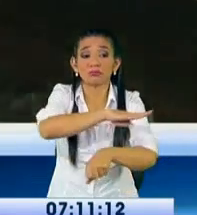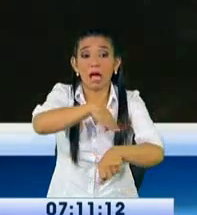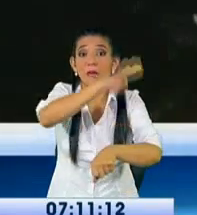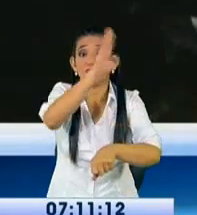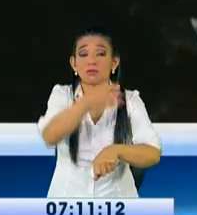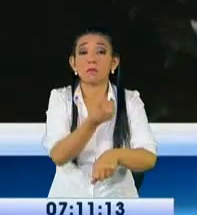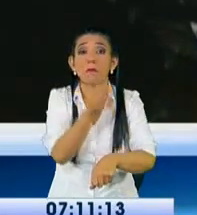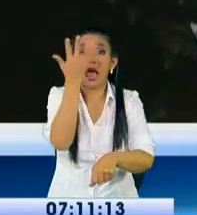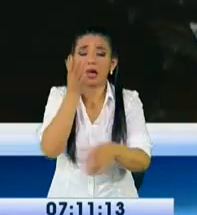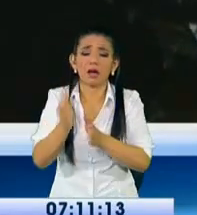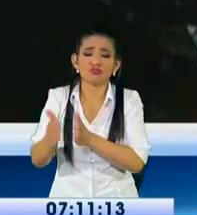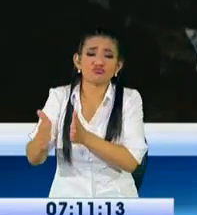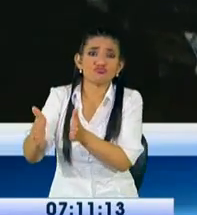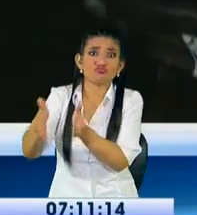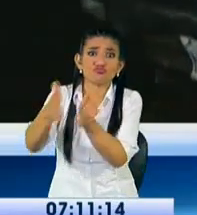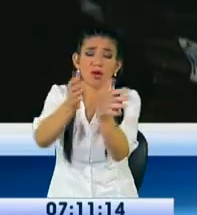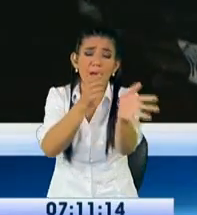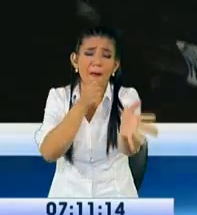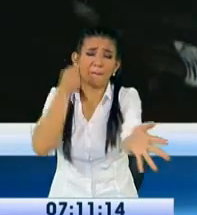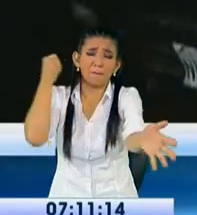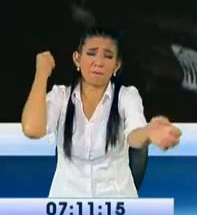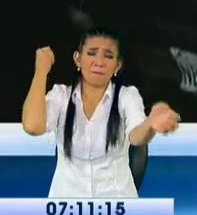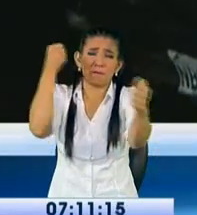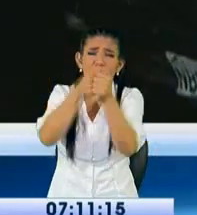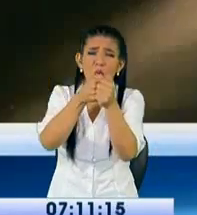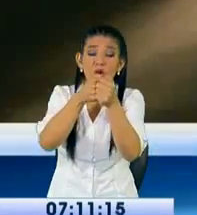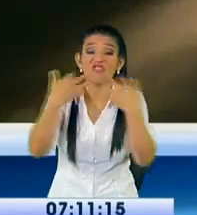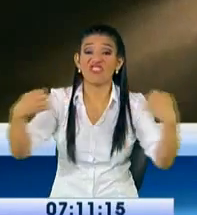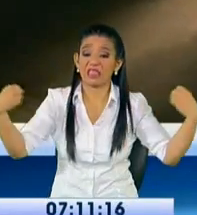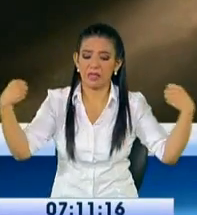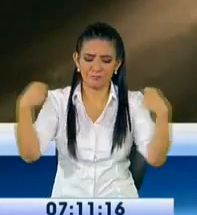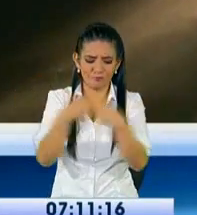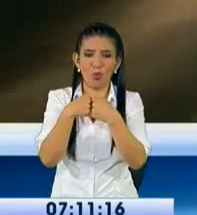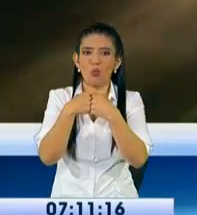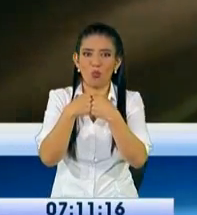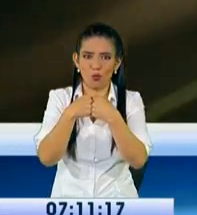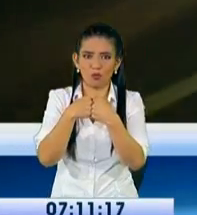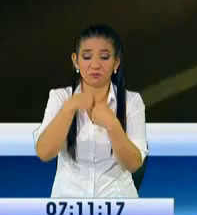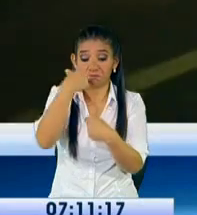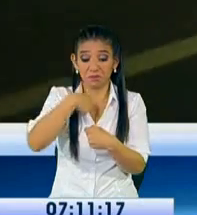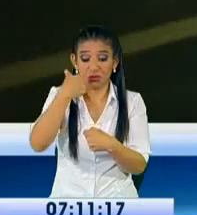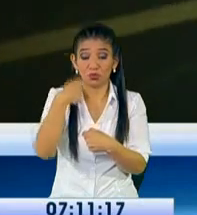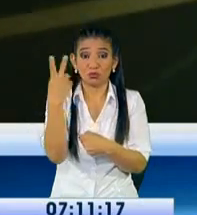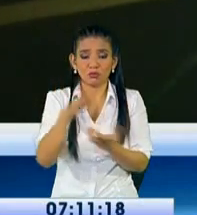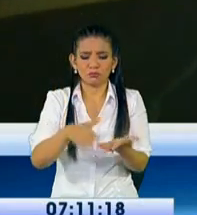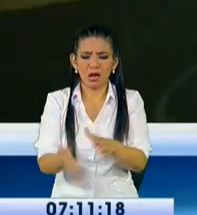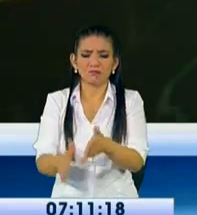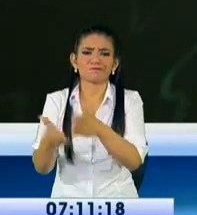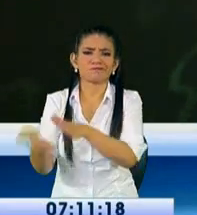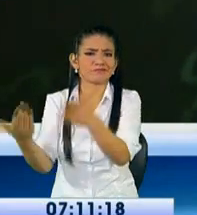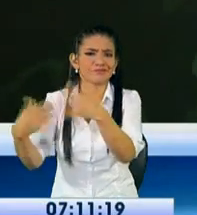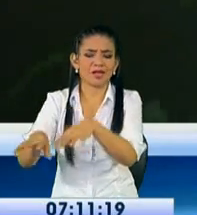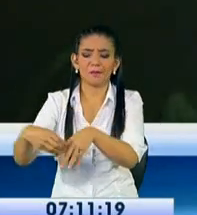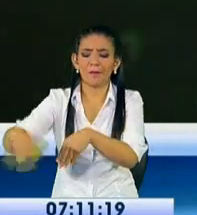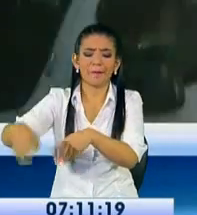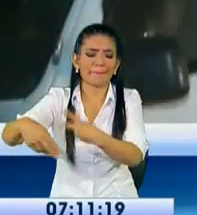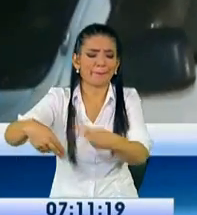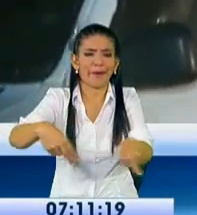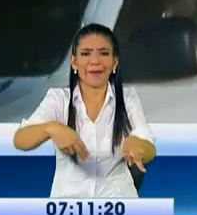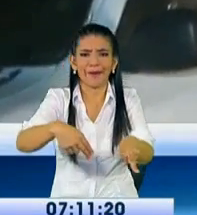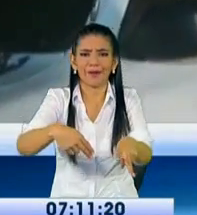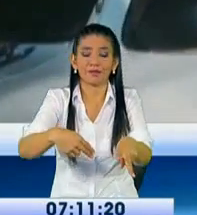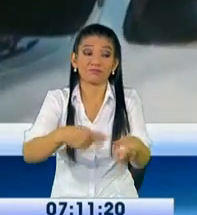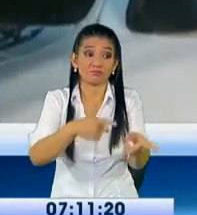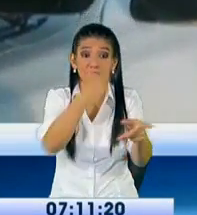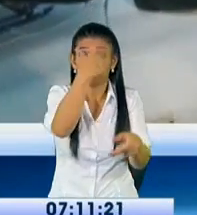en una cerrada curva y los impactó frontalmente. Los cuerpos de los motociclistas quedaron tendidos en el pavimento, mientras que